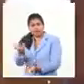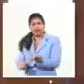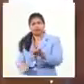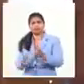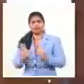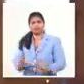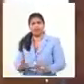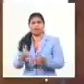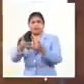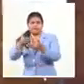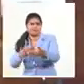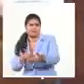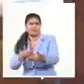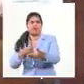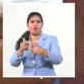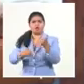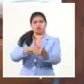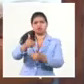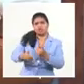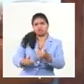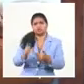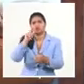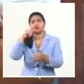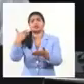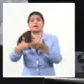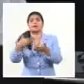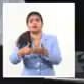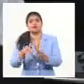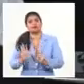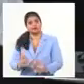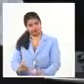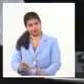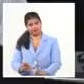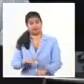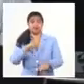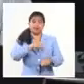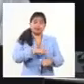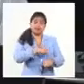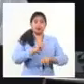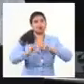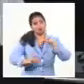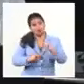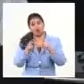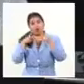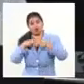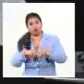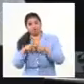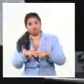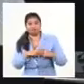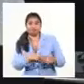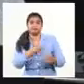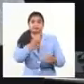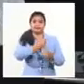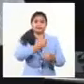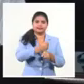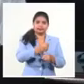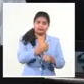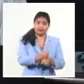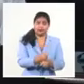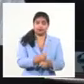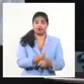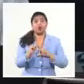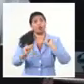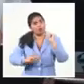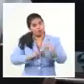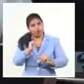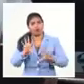el generador. Y es lógico que en un momento de ese deterioro que lo vamos a ir recuperando y que vamos a saltar